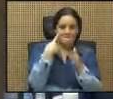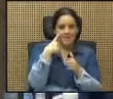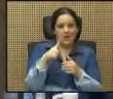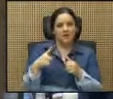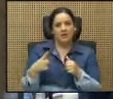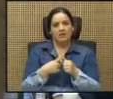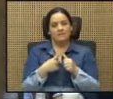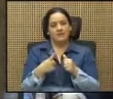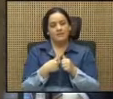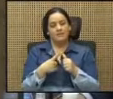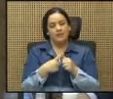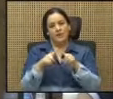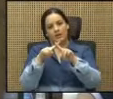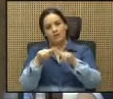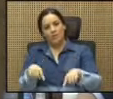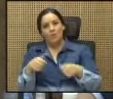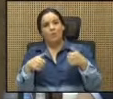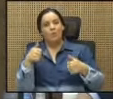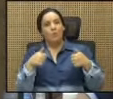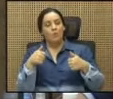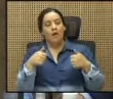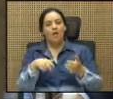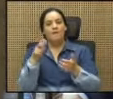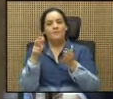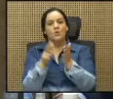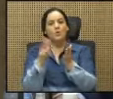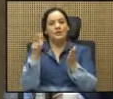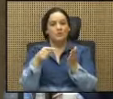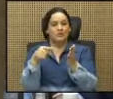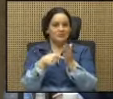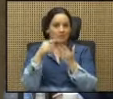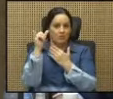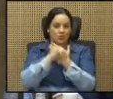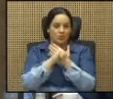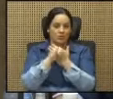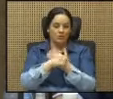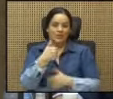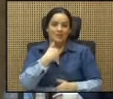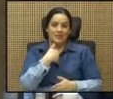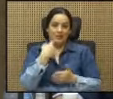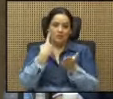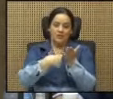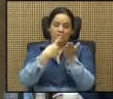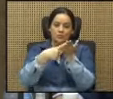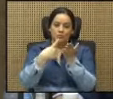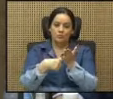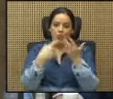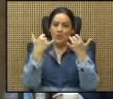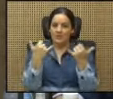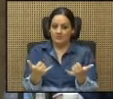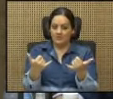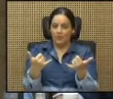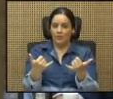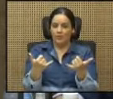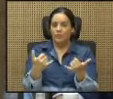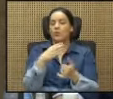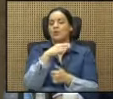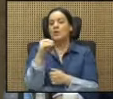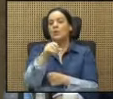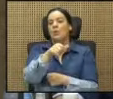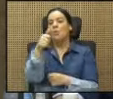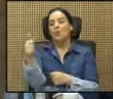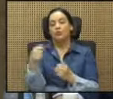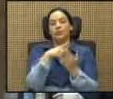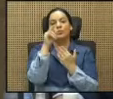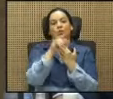primera erogación es la aprobación de este proyecto que tenemos en discusión en este momento. Los otros proyectos